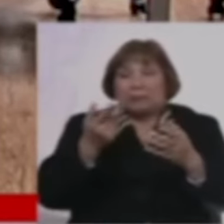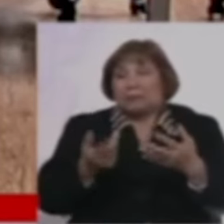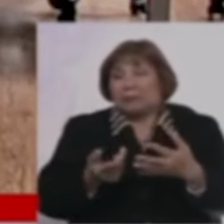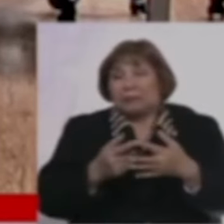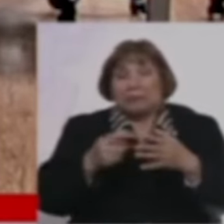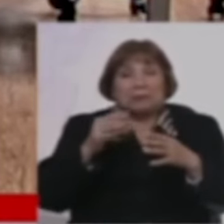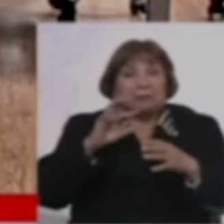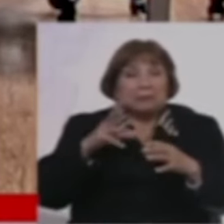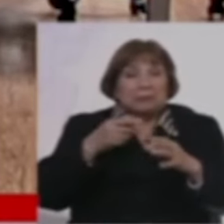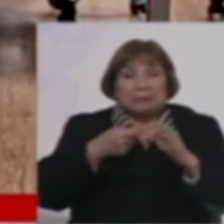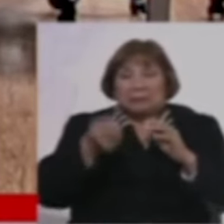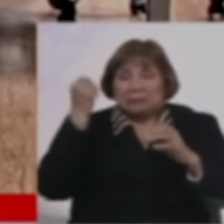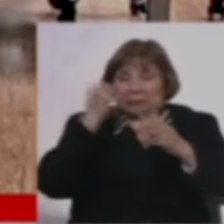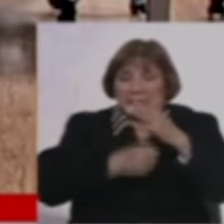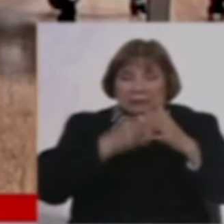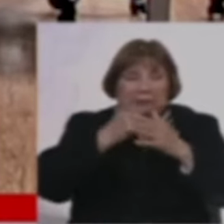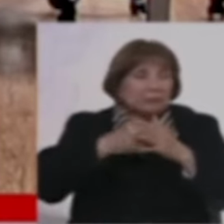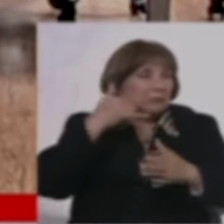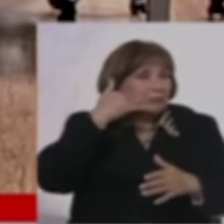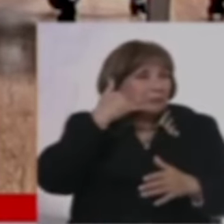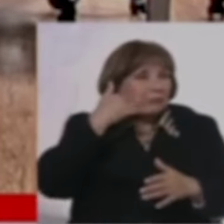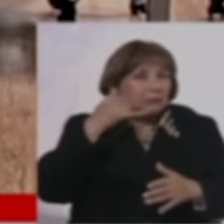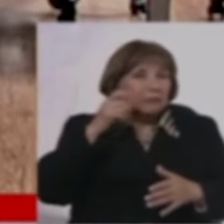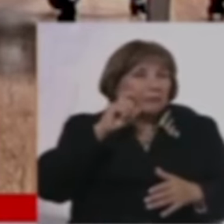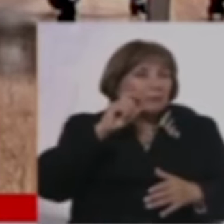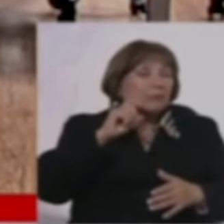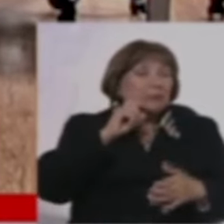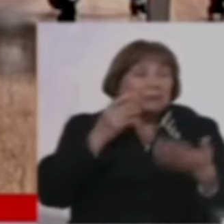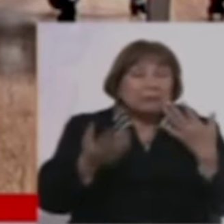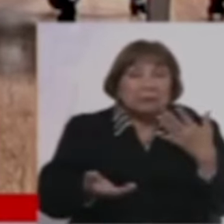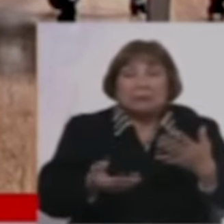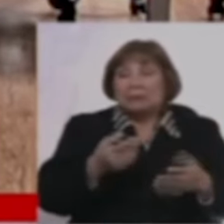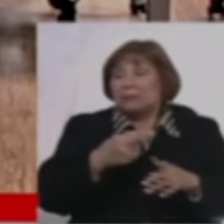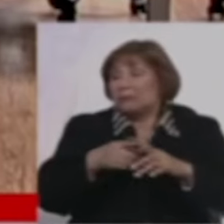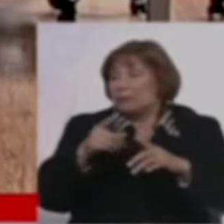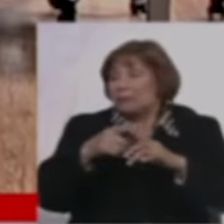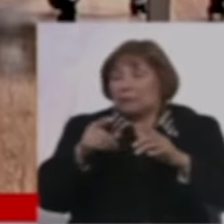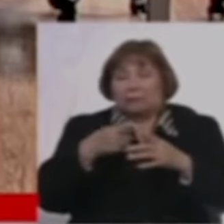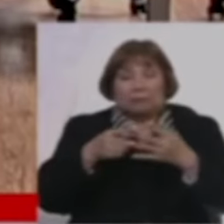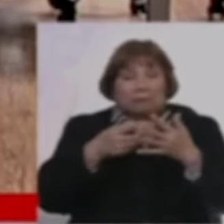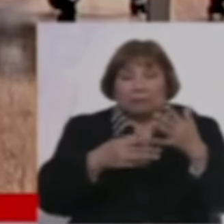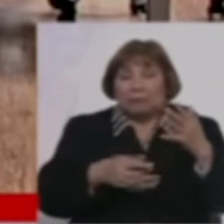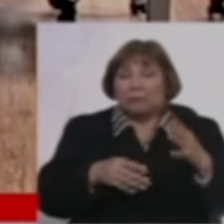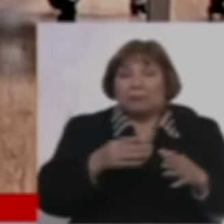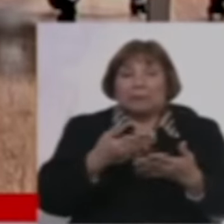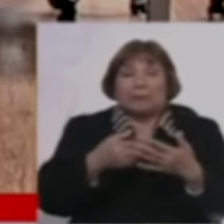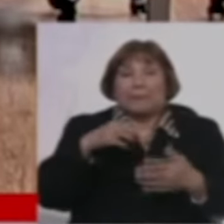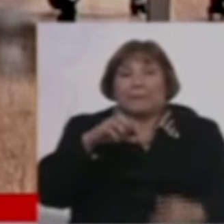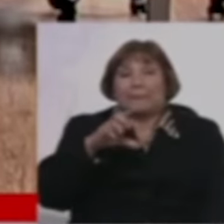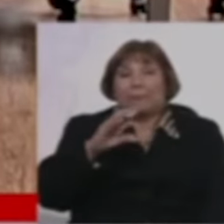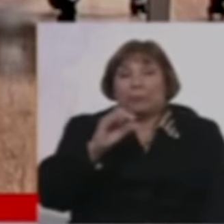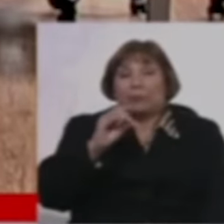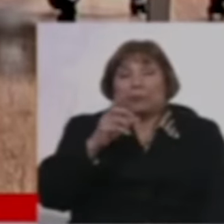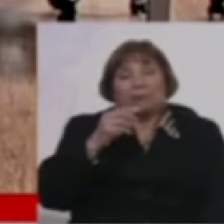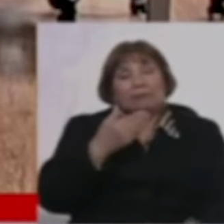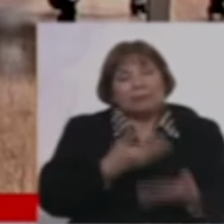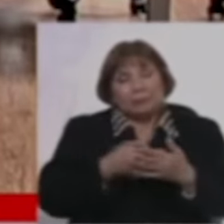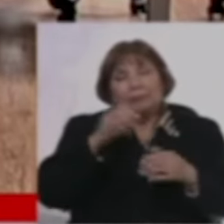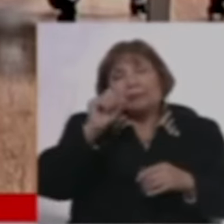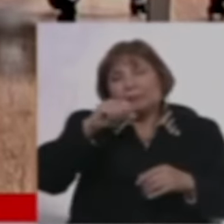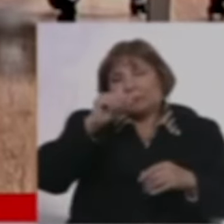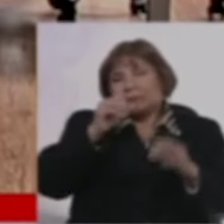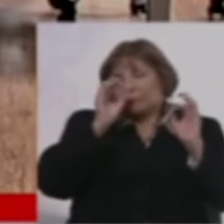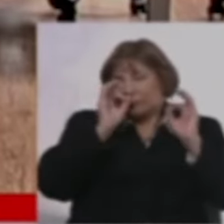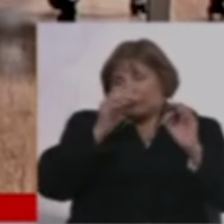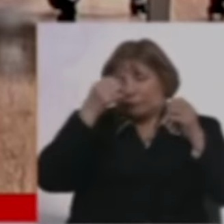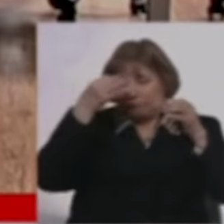corrupción violencia sexual en general y Podemos agregar algunos otros más como el peculado y demás pero creo que sí Hay que